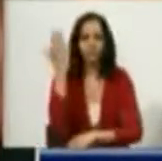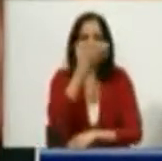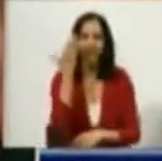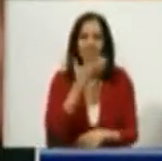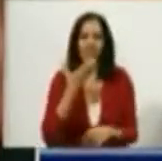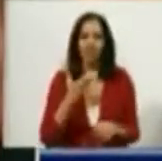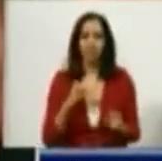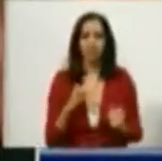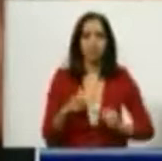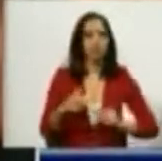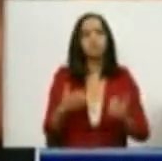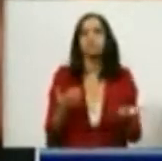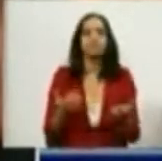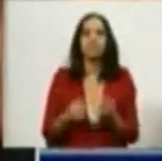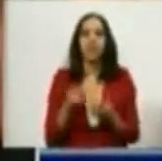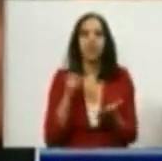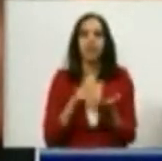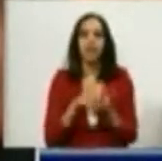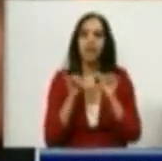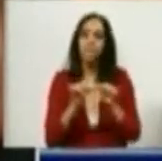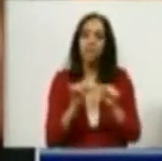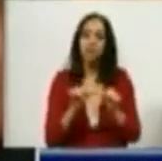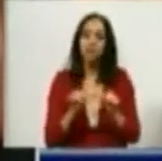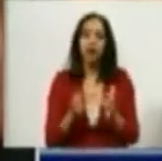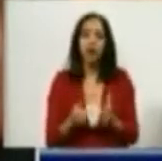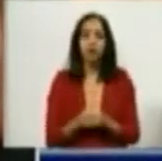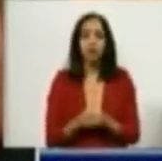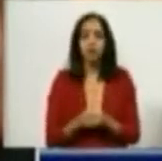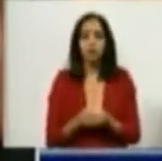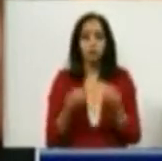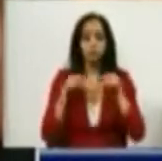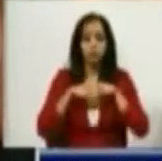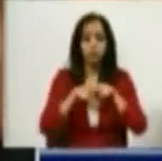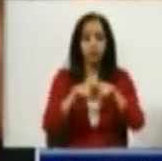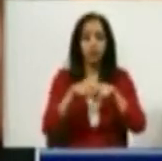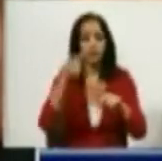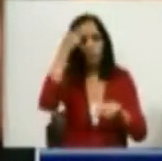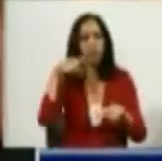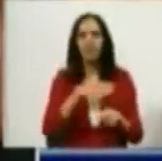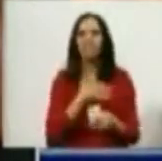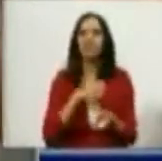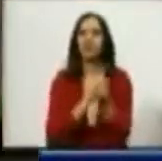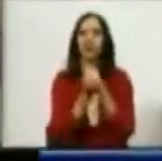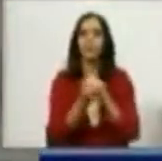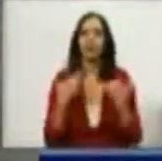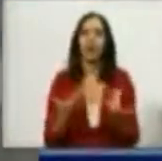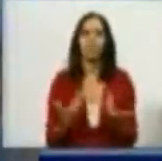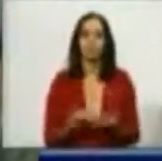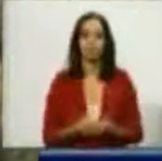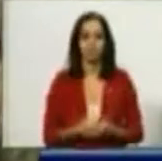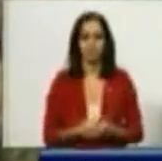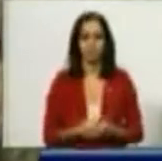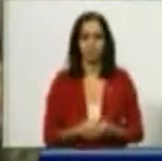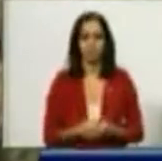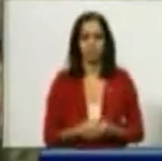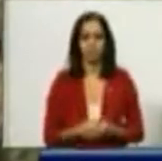que no están en la misma página que la gran mayoría del pueblo que quiere un cambio lo antes posible